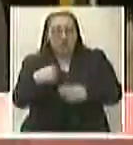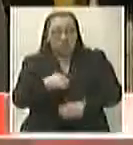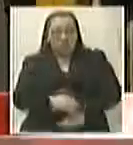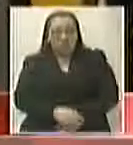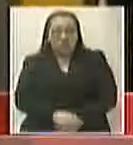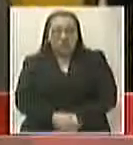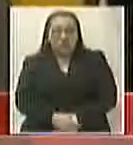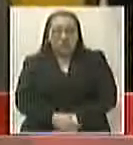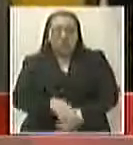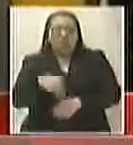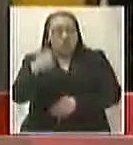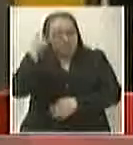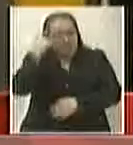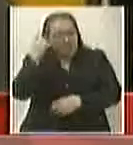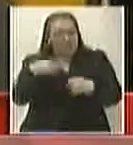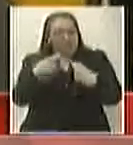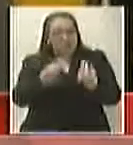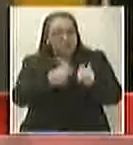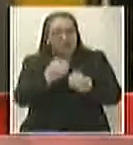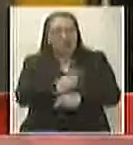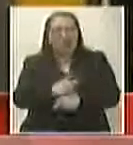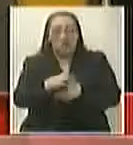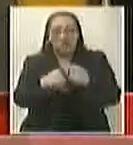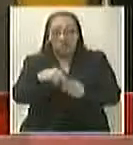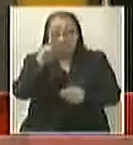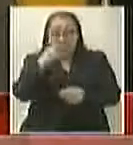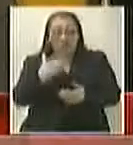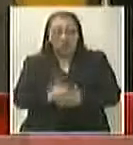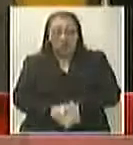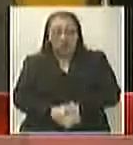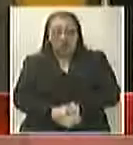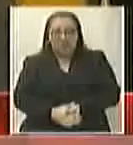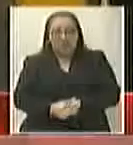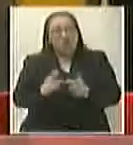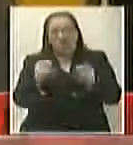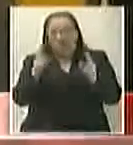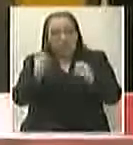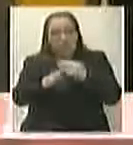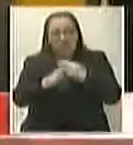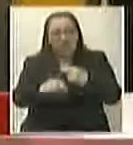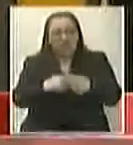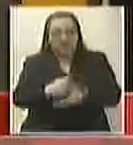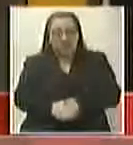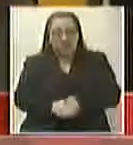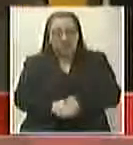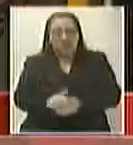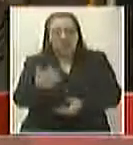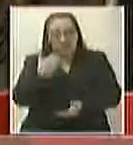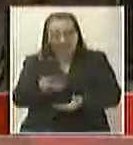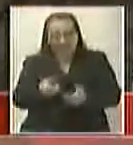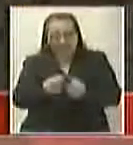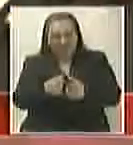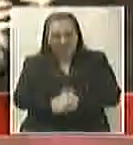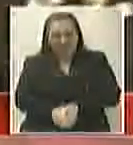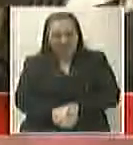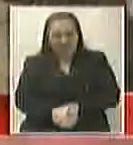todos reflexionar y dar esas facultades para la seguridad del propio país en general, ¿no? Como un tema de defensa nacional. Gracias, congresista Solórzano,